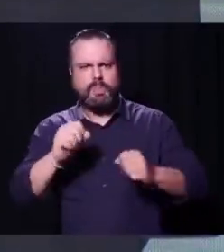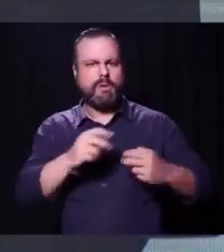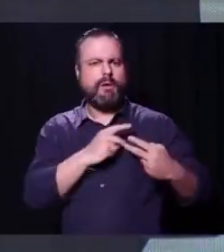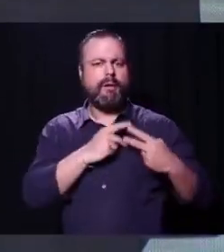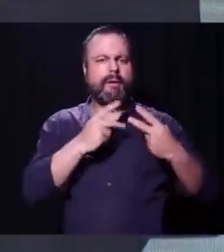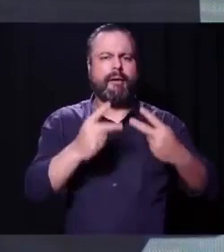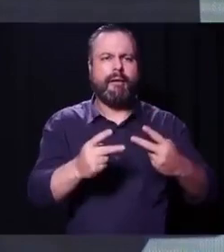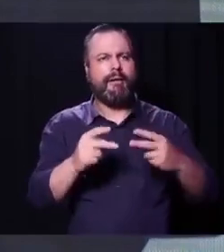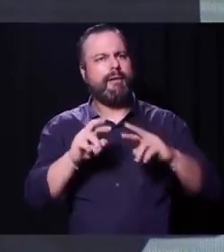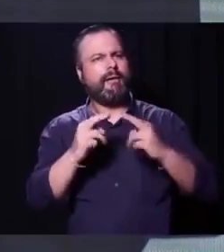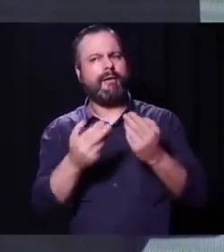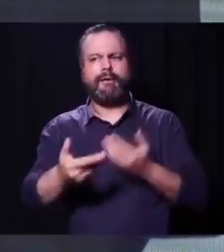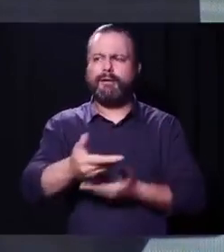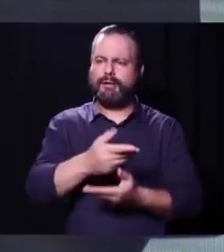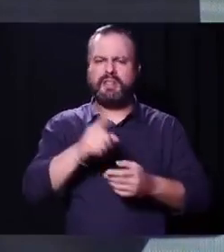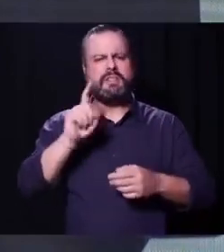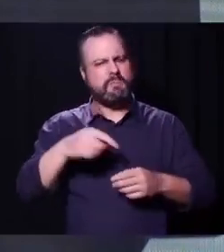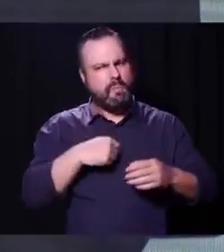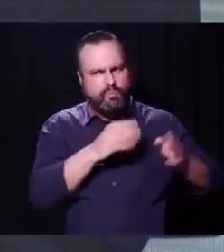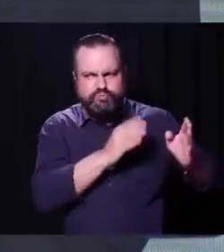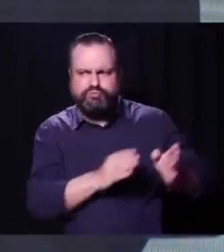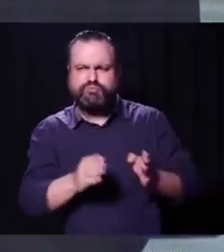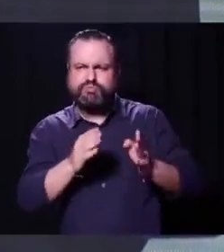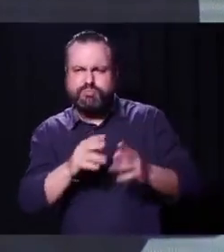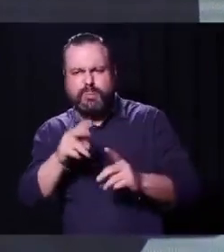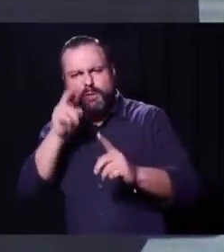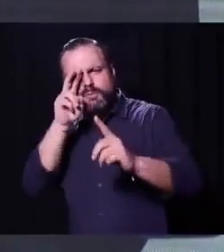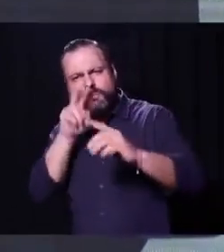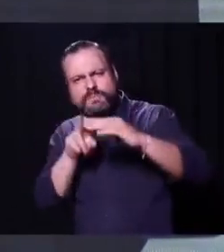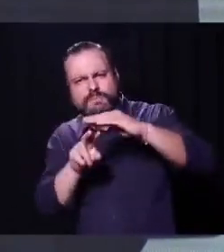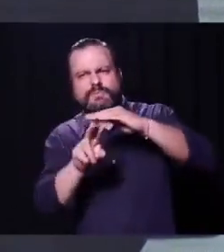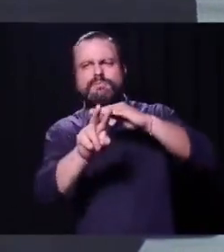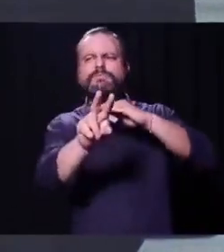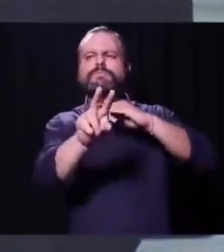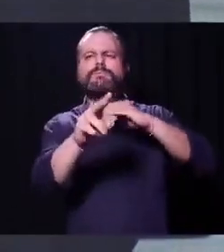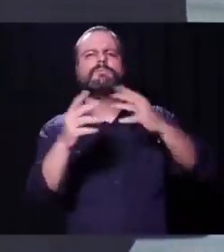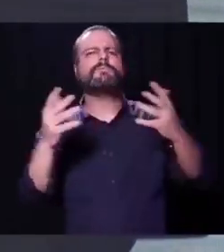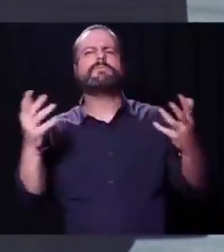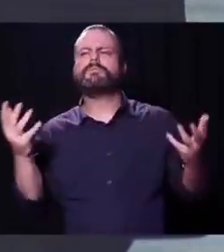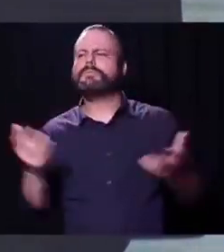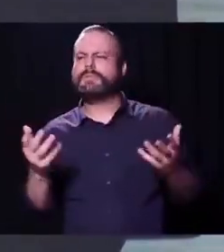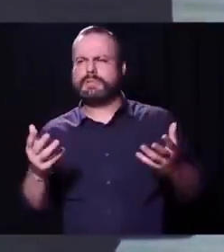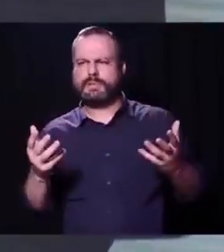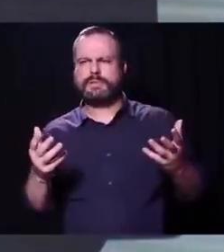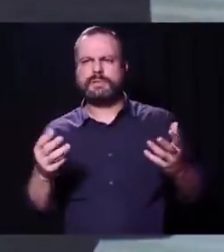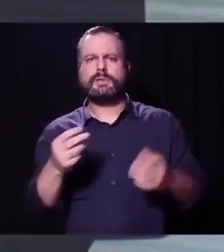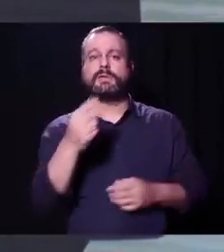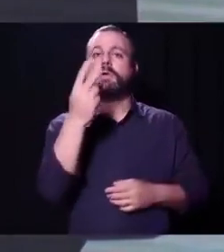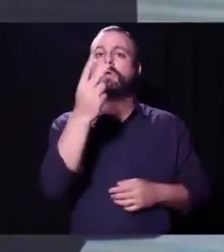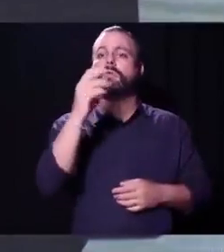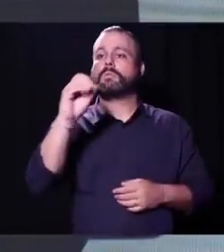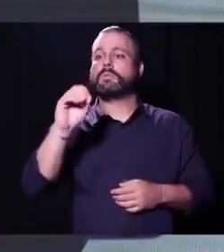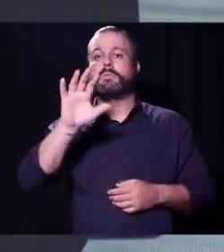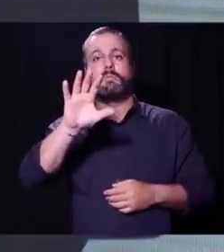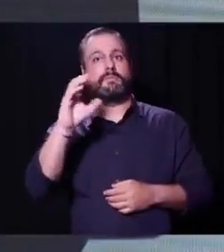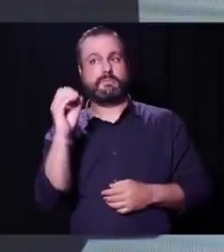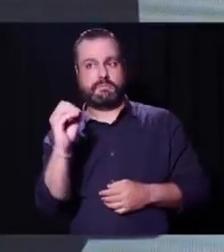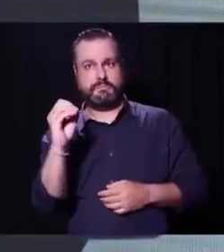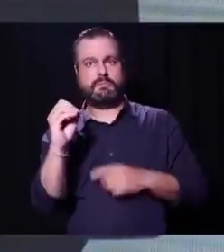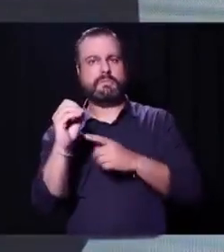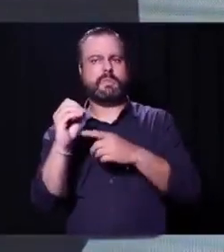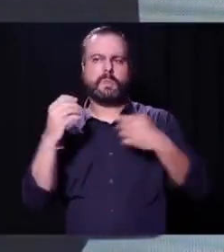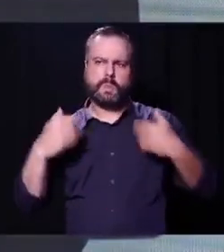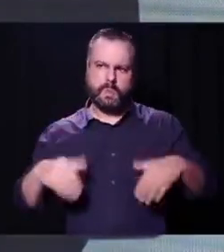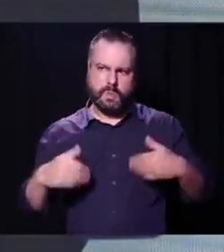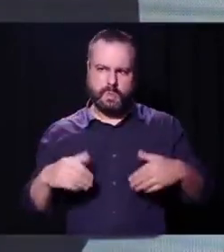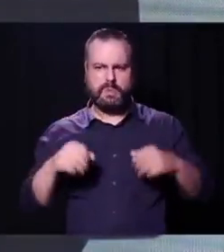reuniéndose voluntariamente y preparando esa visión 2050. Y no solamente la visión 2050, preparándose para